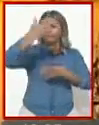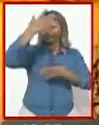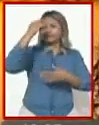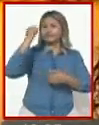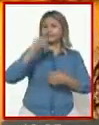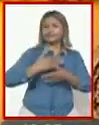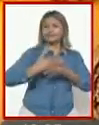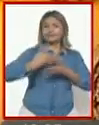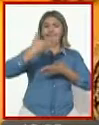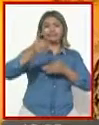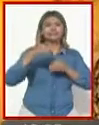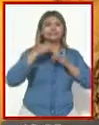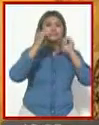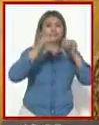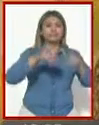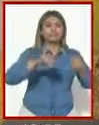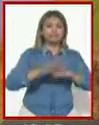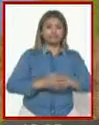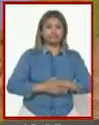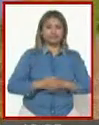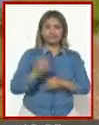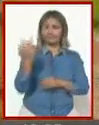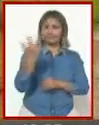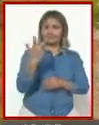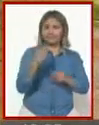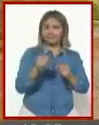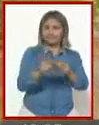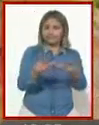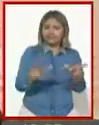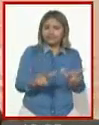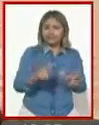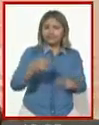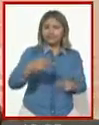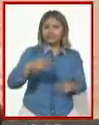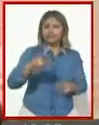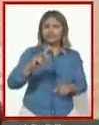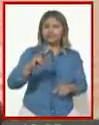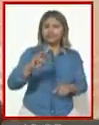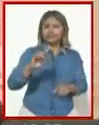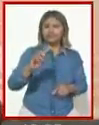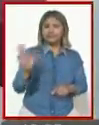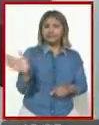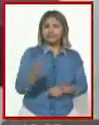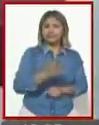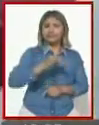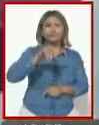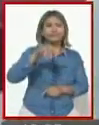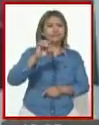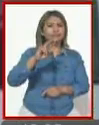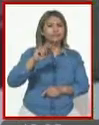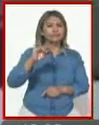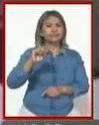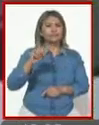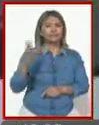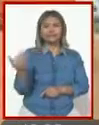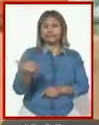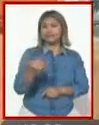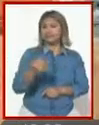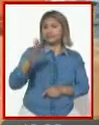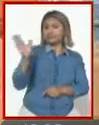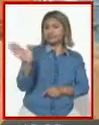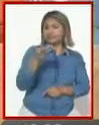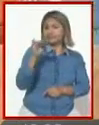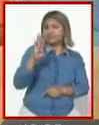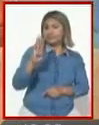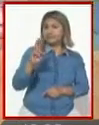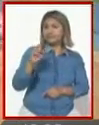Pacífico, las barreras que tenemos actualmente con los tres puertos, ya sea Gravetal, Aguirre y Puerto Jennifer. Entonces Puerto Bus hoy en día es la